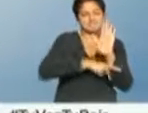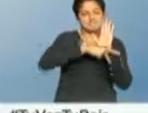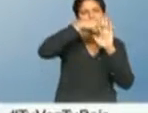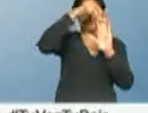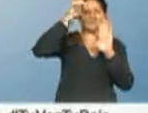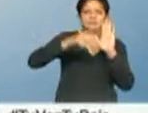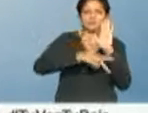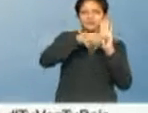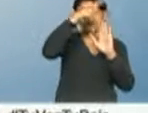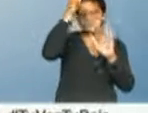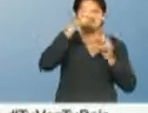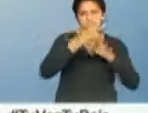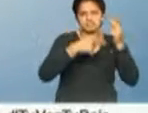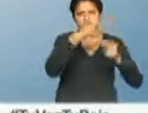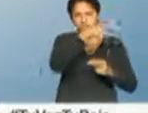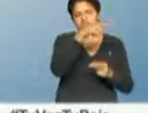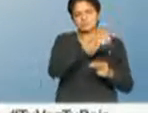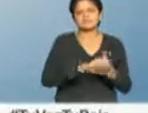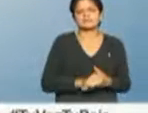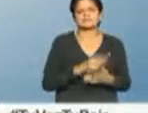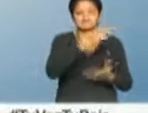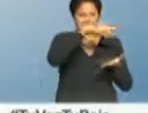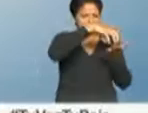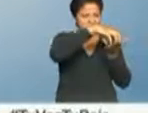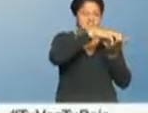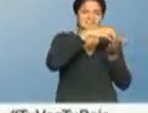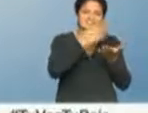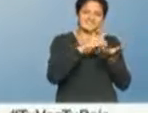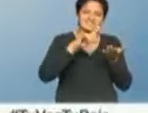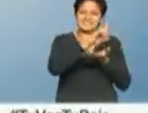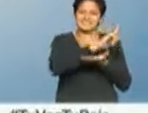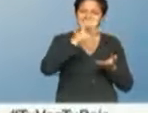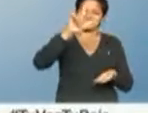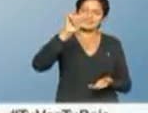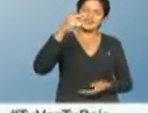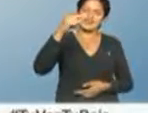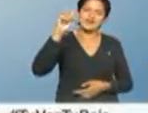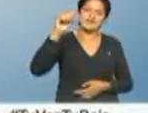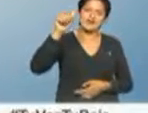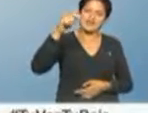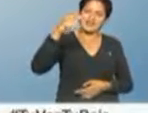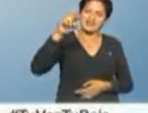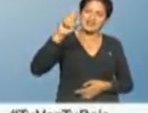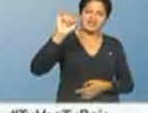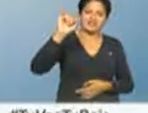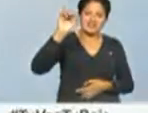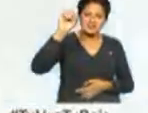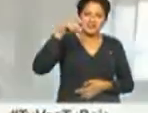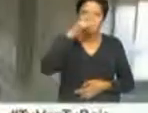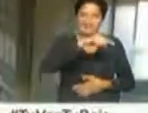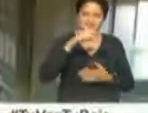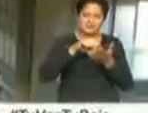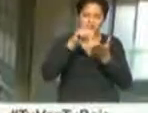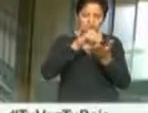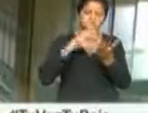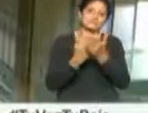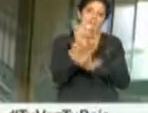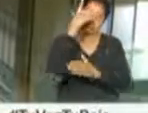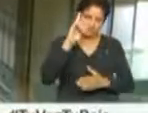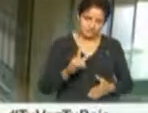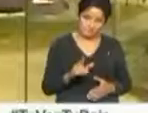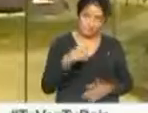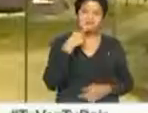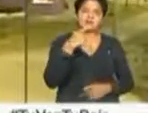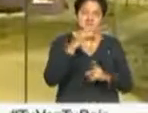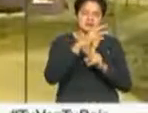país. Su capital, Lago Agrio, tiene como cabecera cantonal la ciudad de Nueva Loja. El